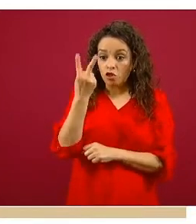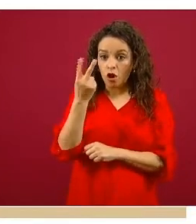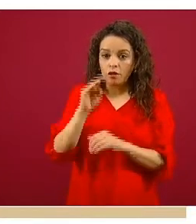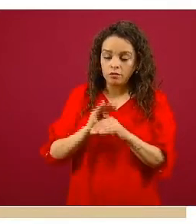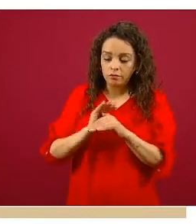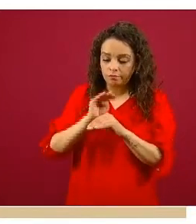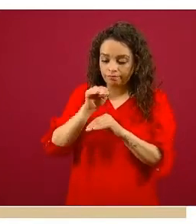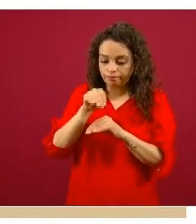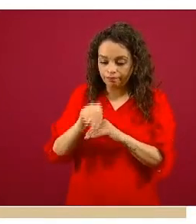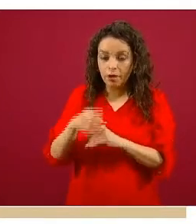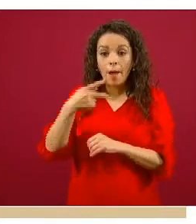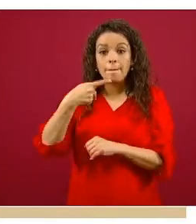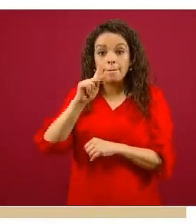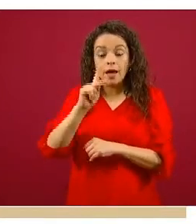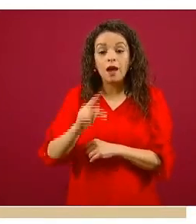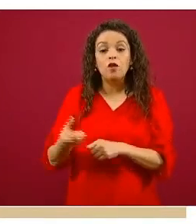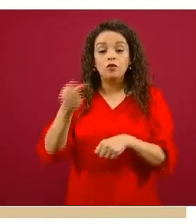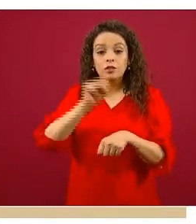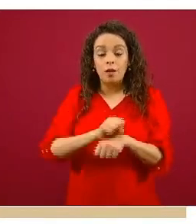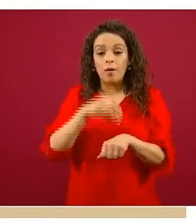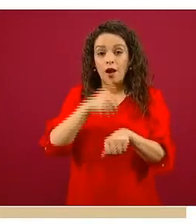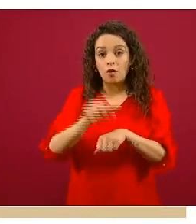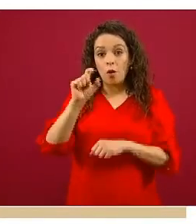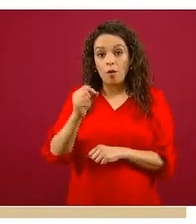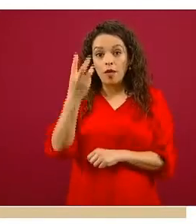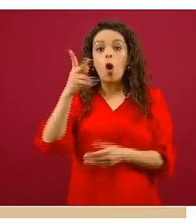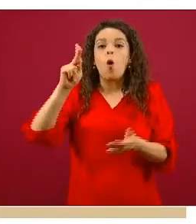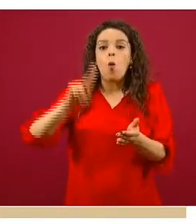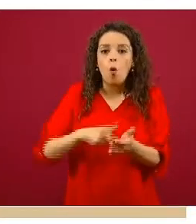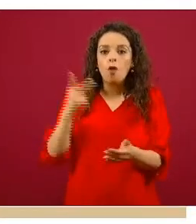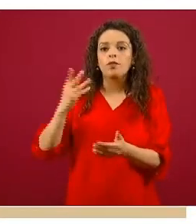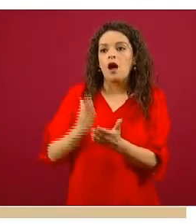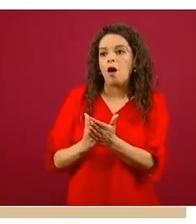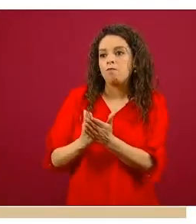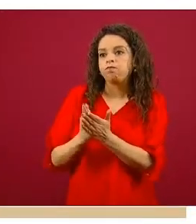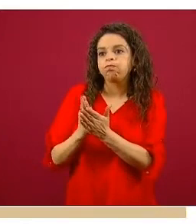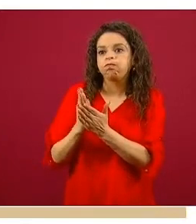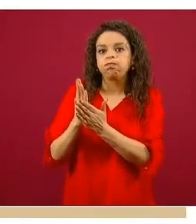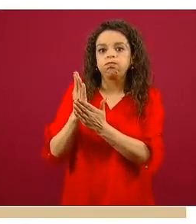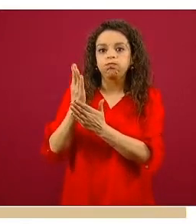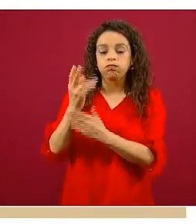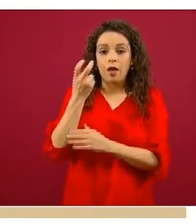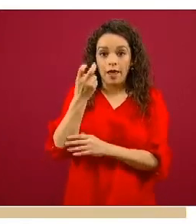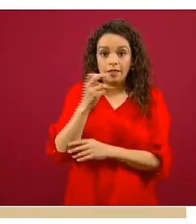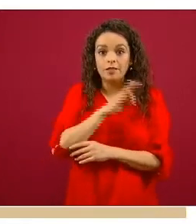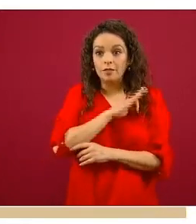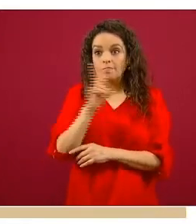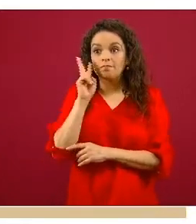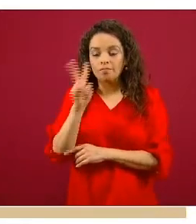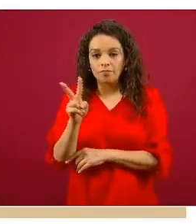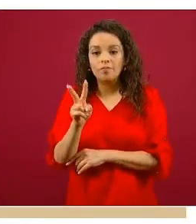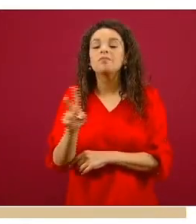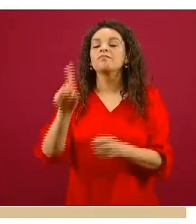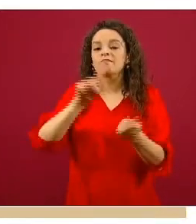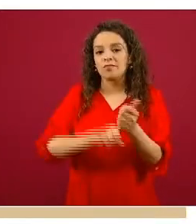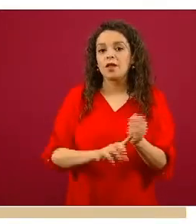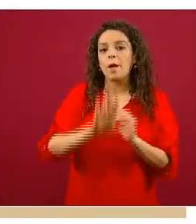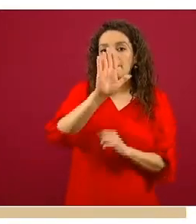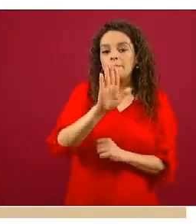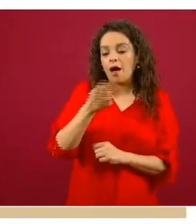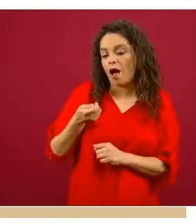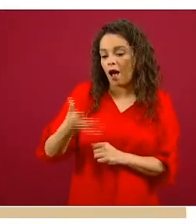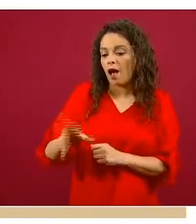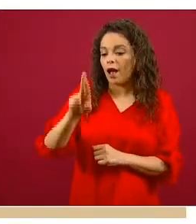semana 23 vuelve a tener un incremento. Esto es lo que nosotros podríamos considerar o podemos considerar como un rebrote. Sin embargo,